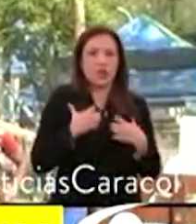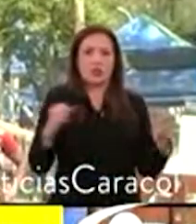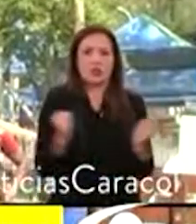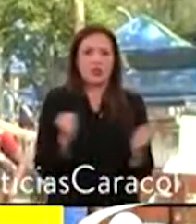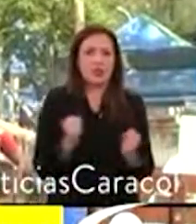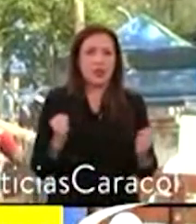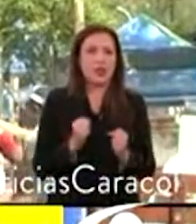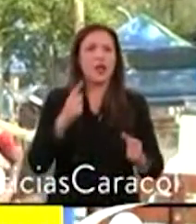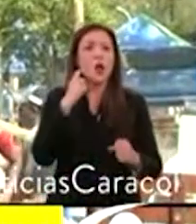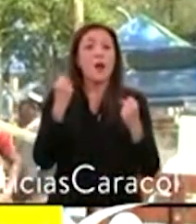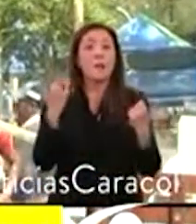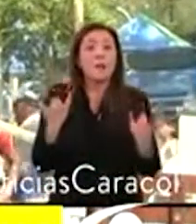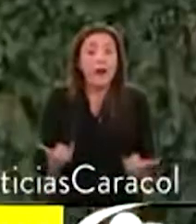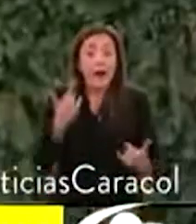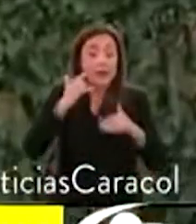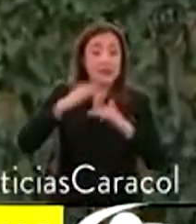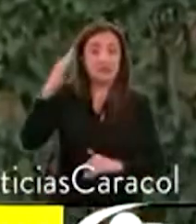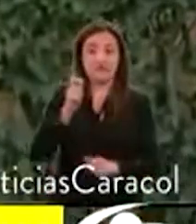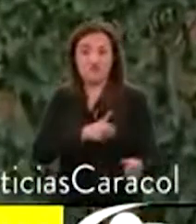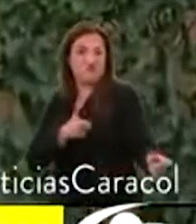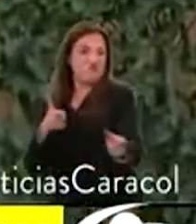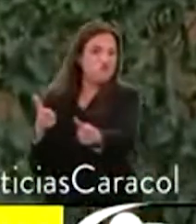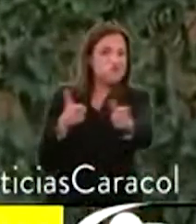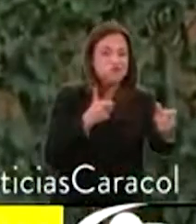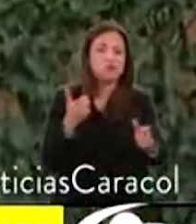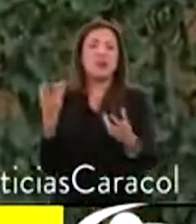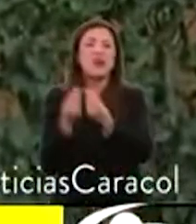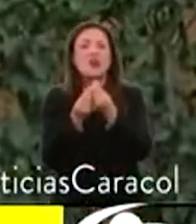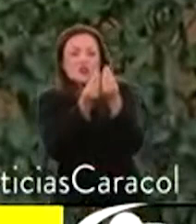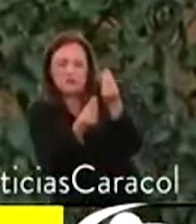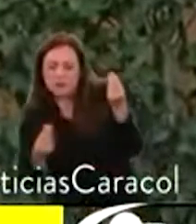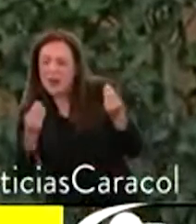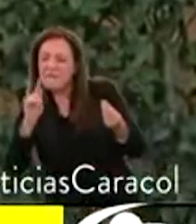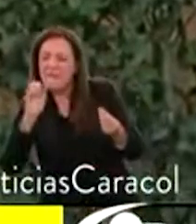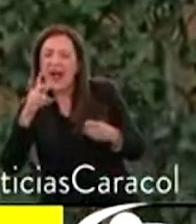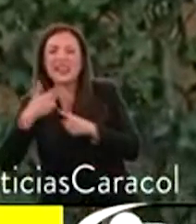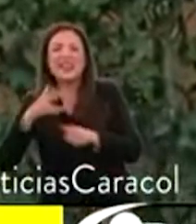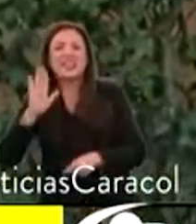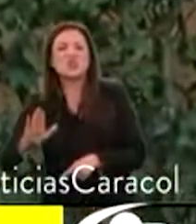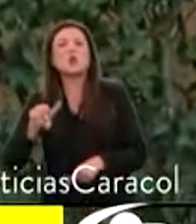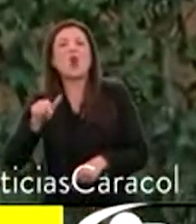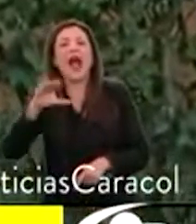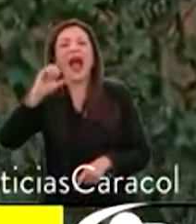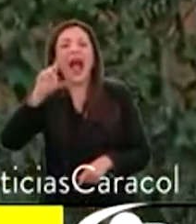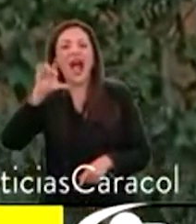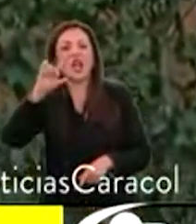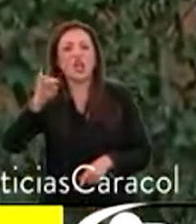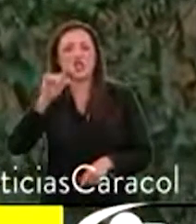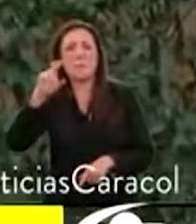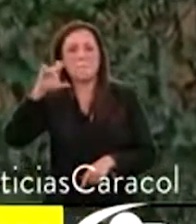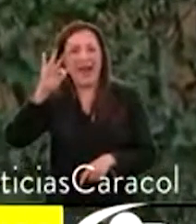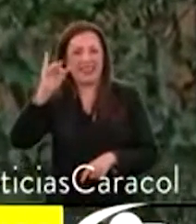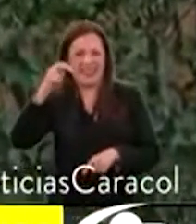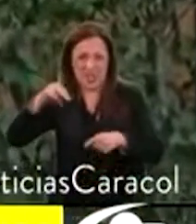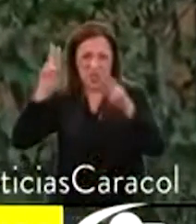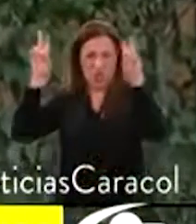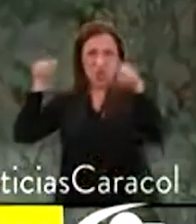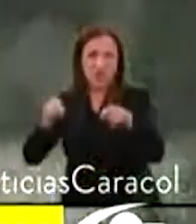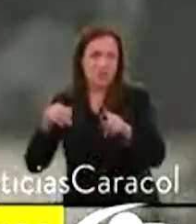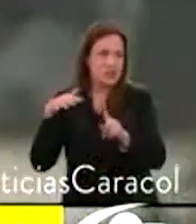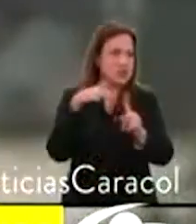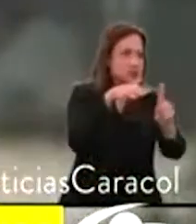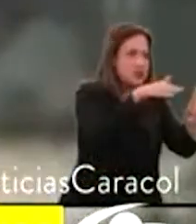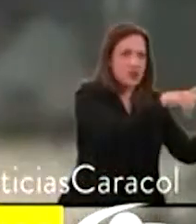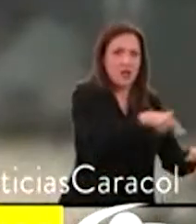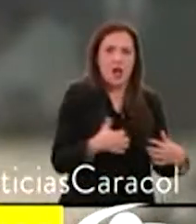la disidencia Carlos Patiño hacen presencia en este corregimiento, intimidando y generando zozobra a la comunidad.